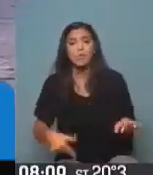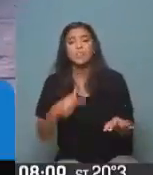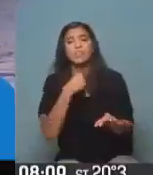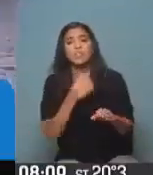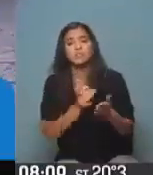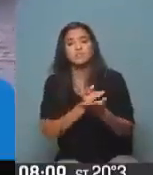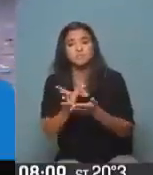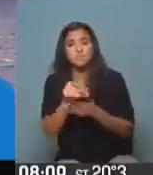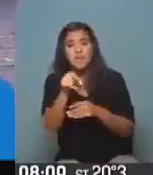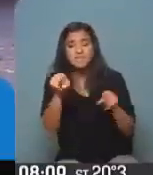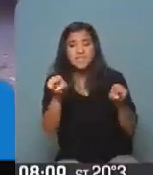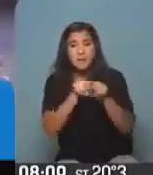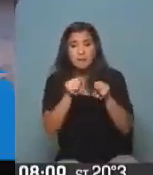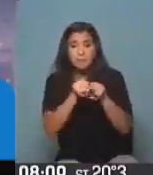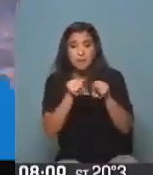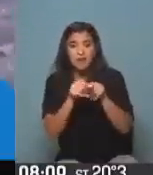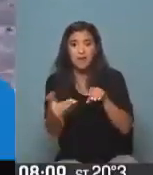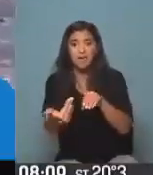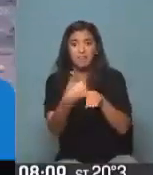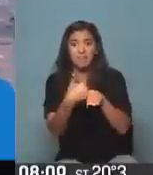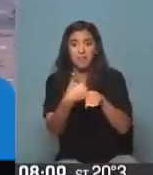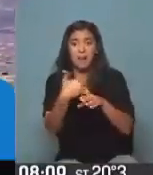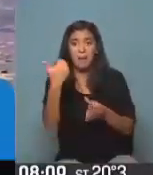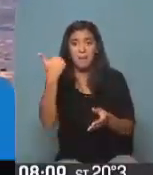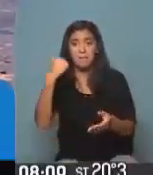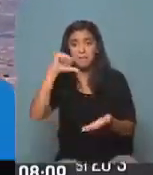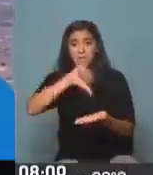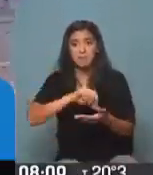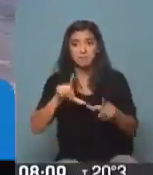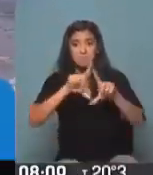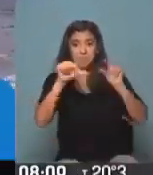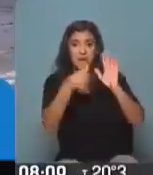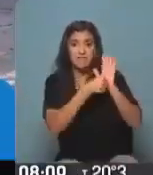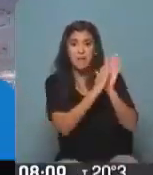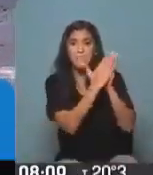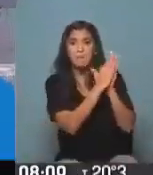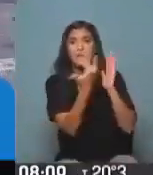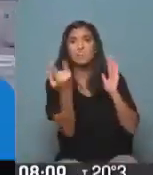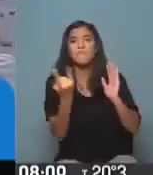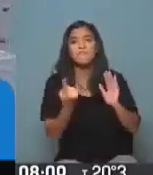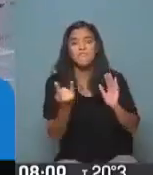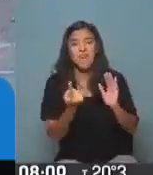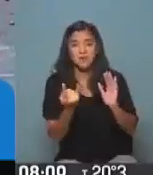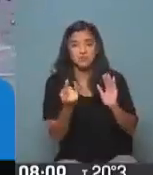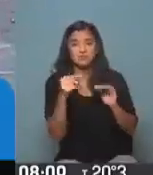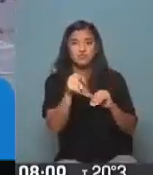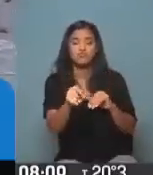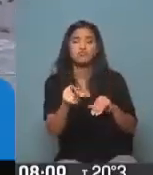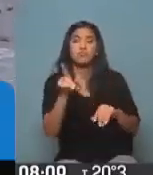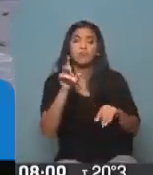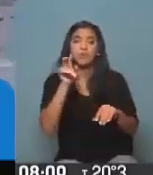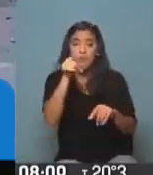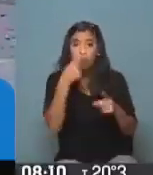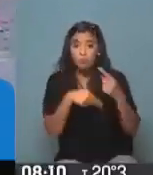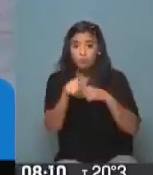expulsar a esta pareja que ingresó al país con pasaportes falsos. Parte del operativo